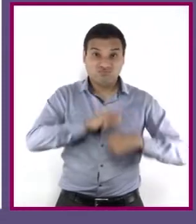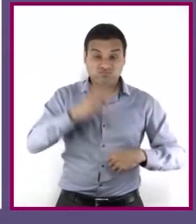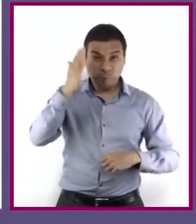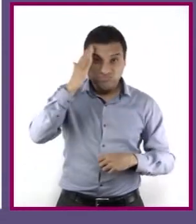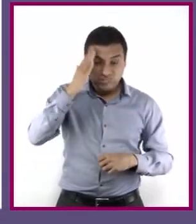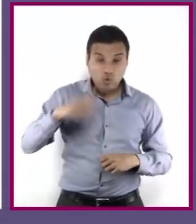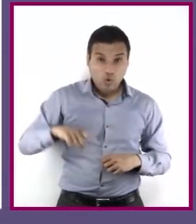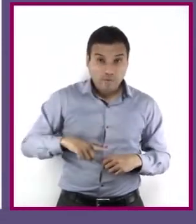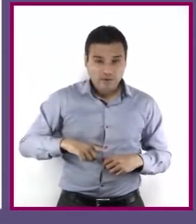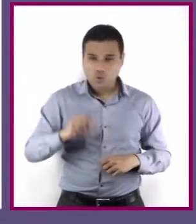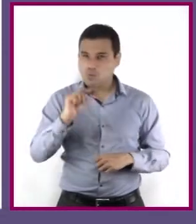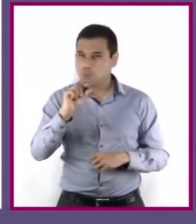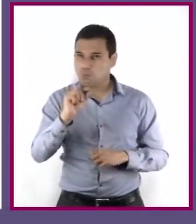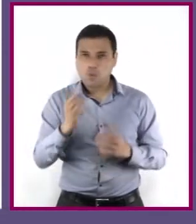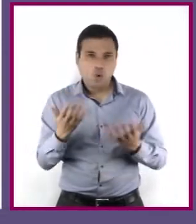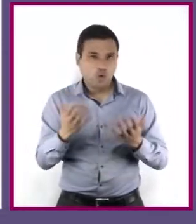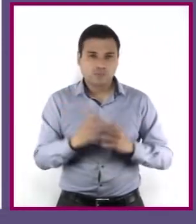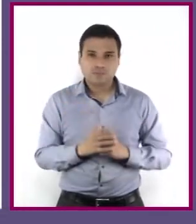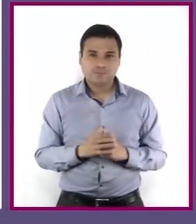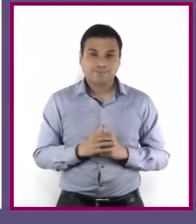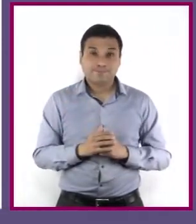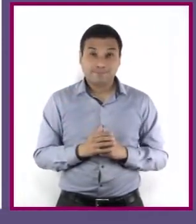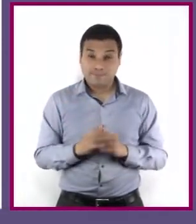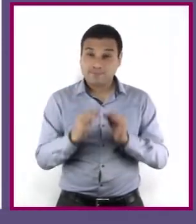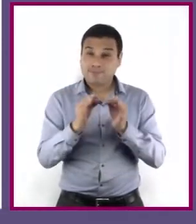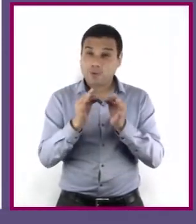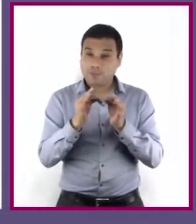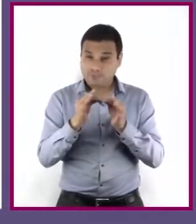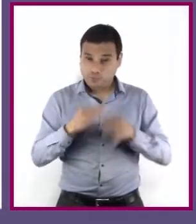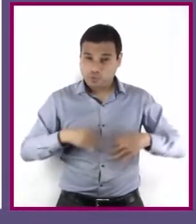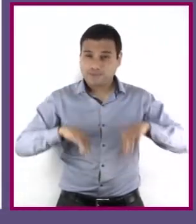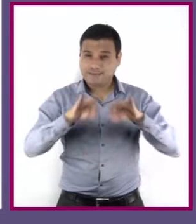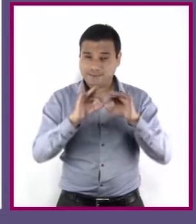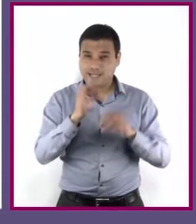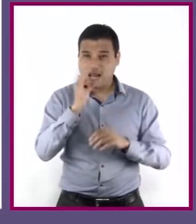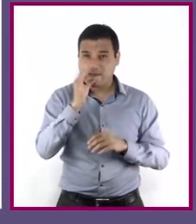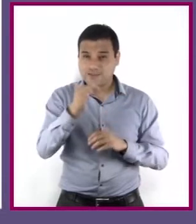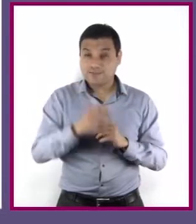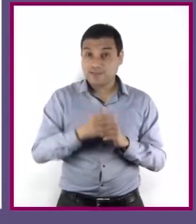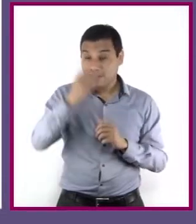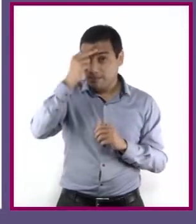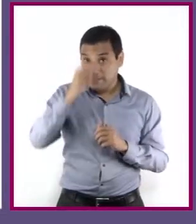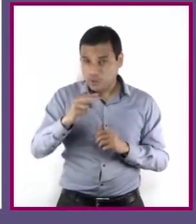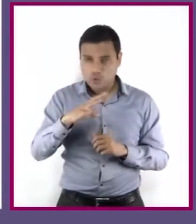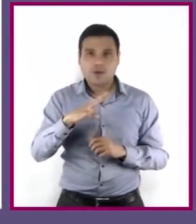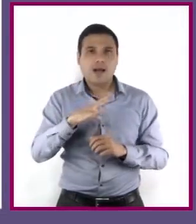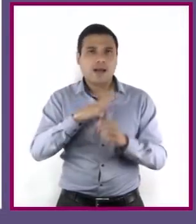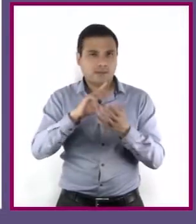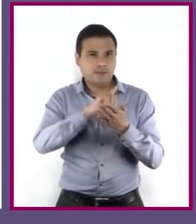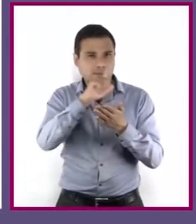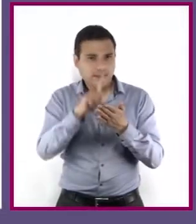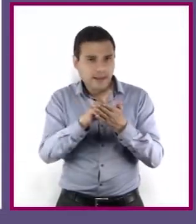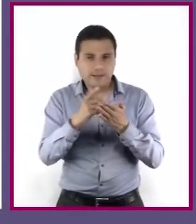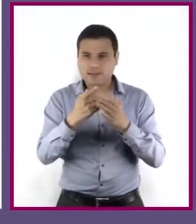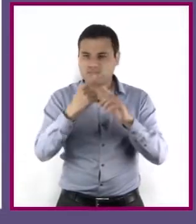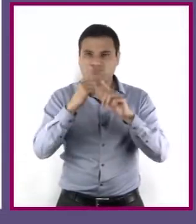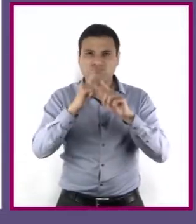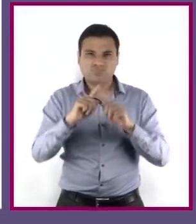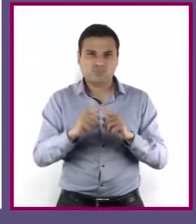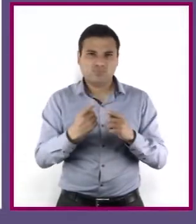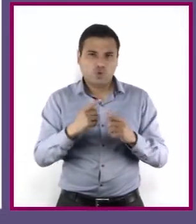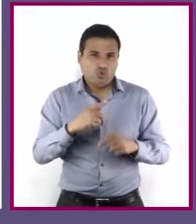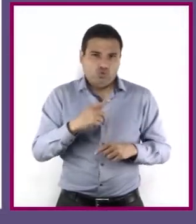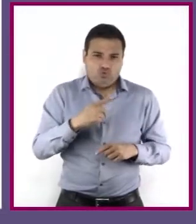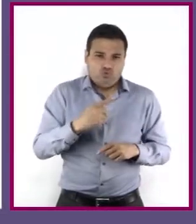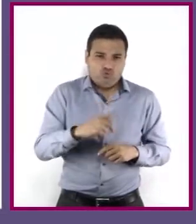político como en el económico. Sin embargo, es importante saber que existen en México leyes e instrumentos de origen nacional e